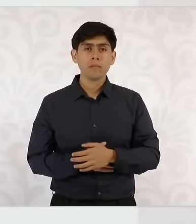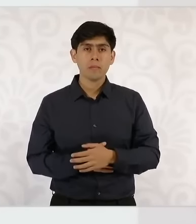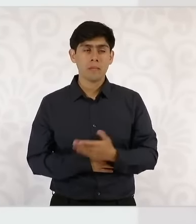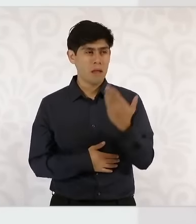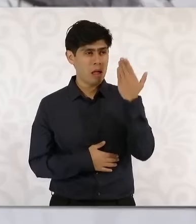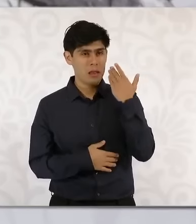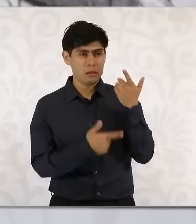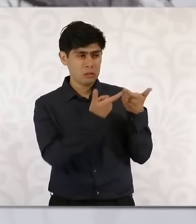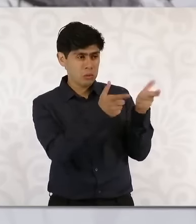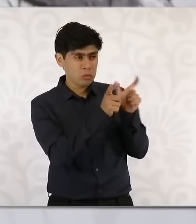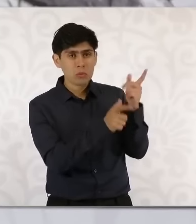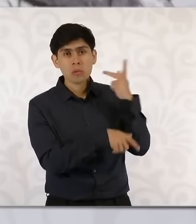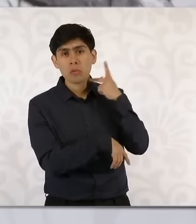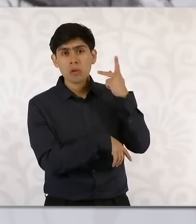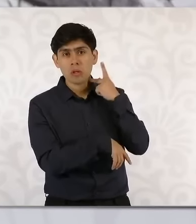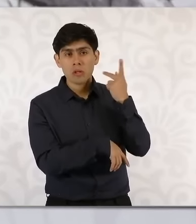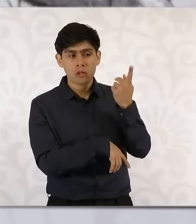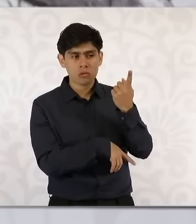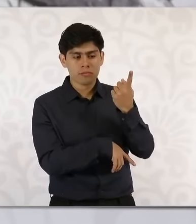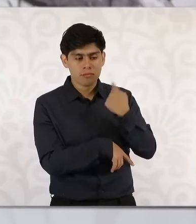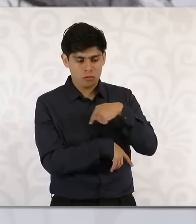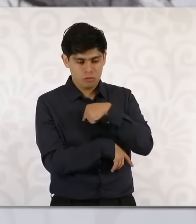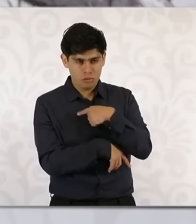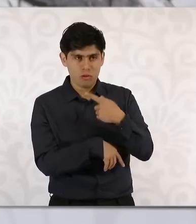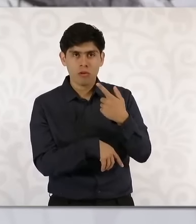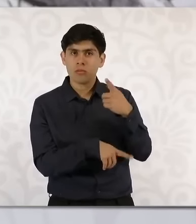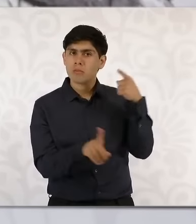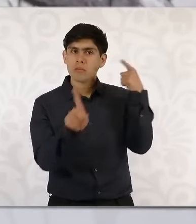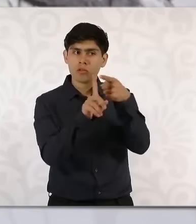partidos políticos que representaran a nuestro movimiento.